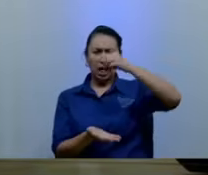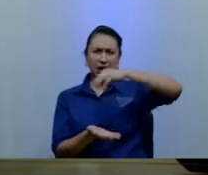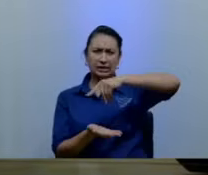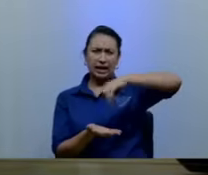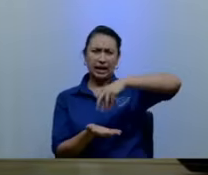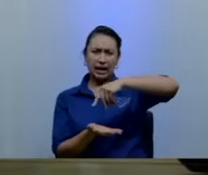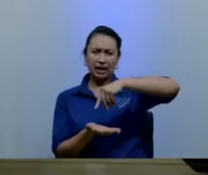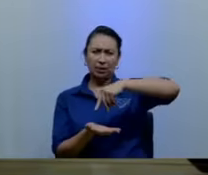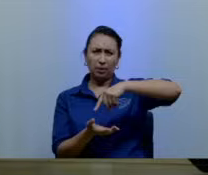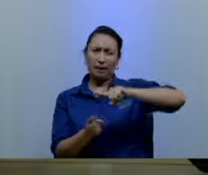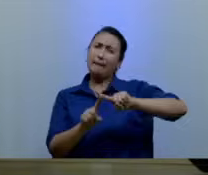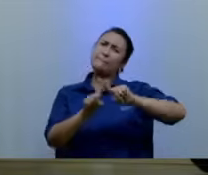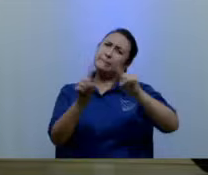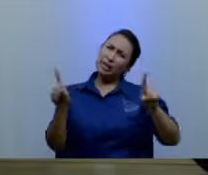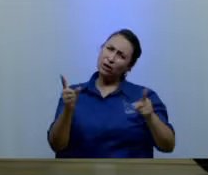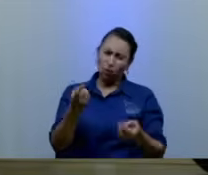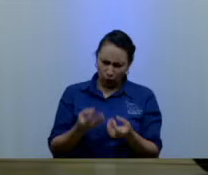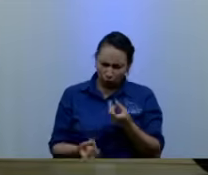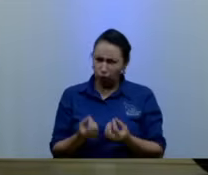Marcos capítulo 9,